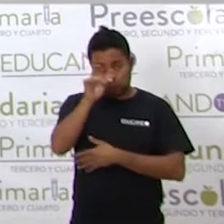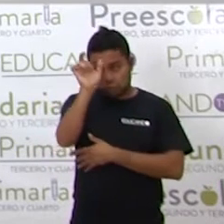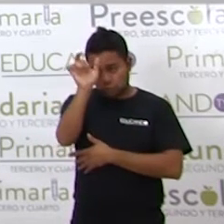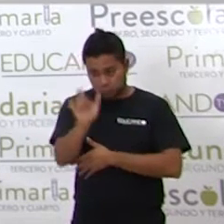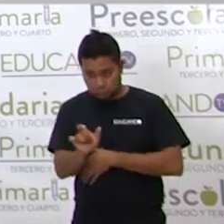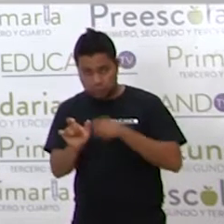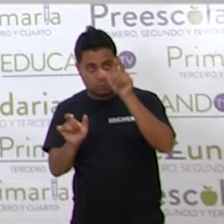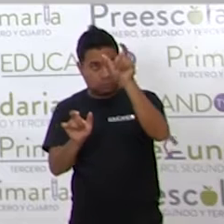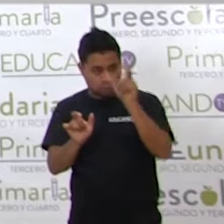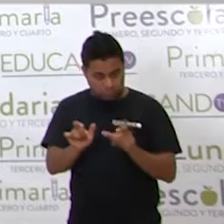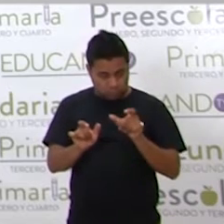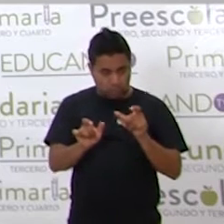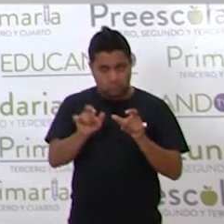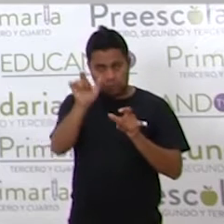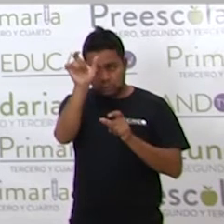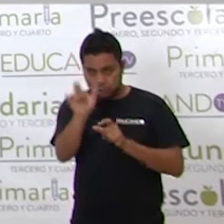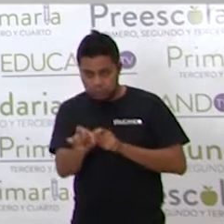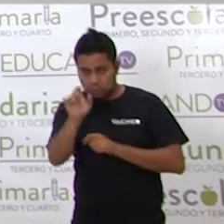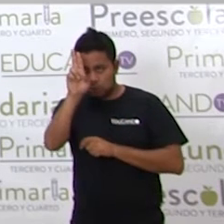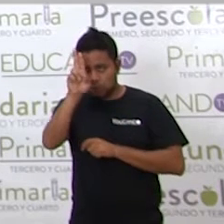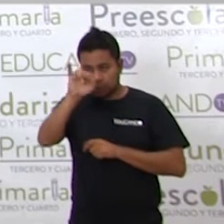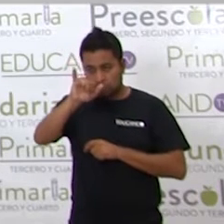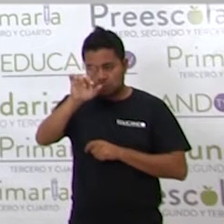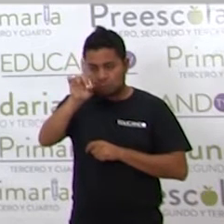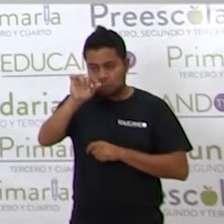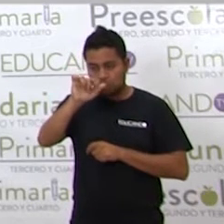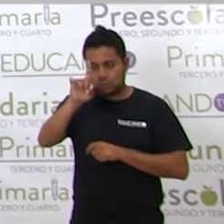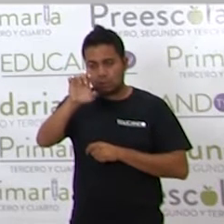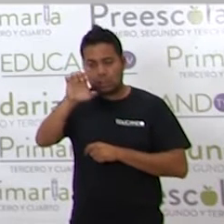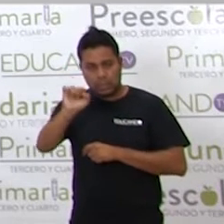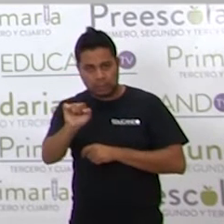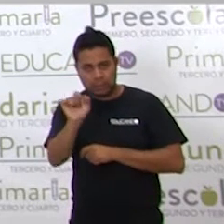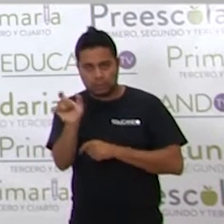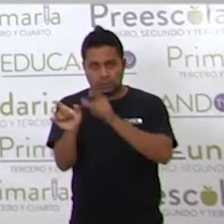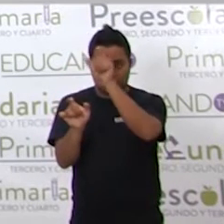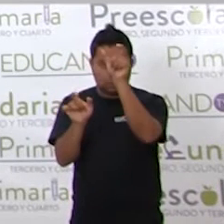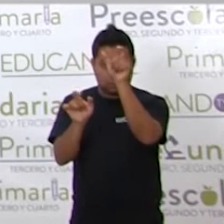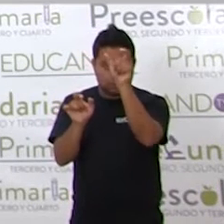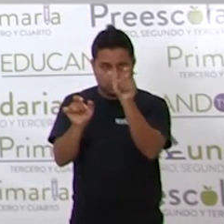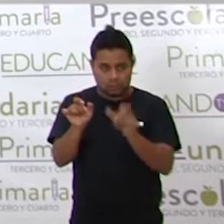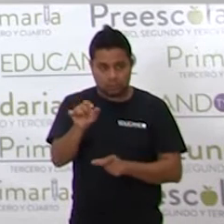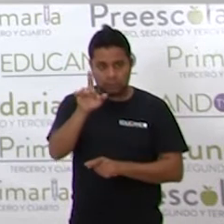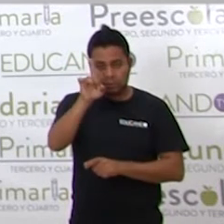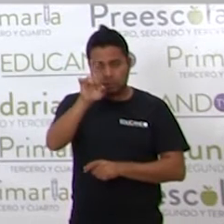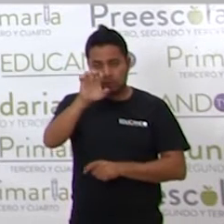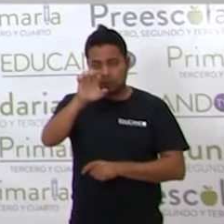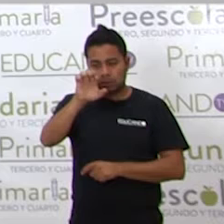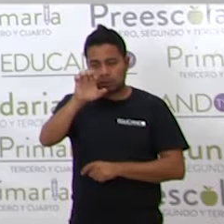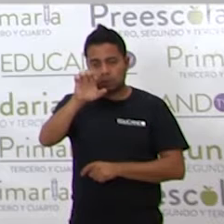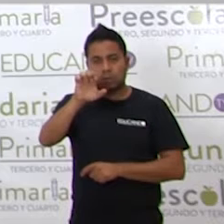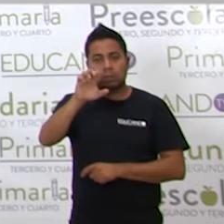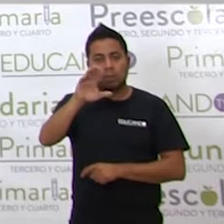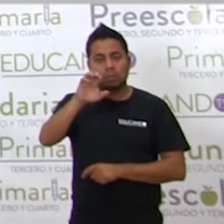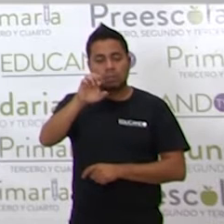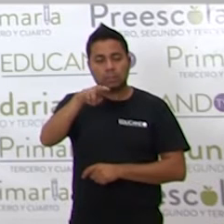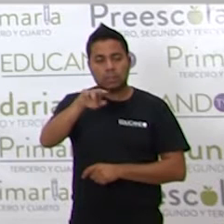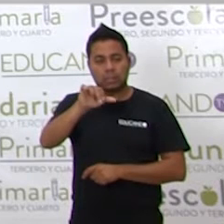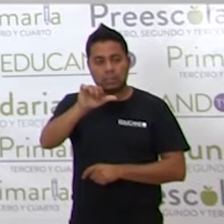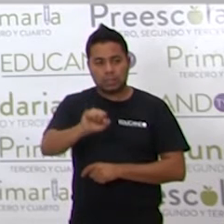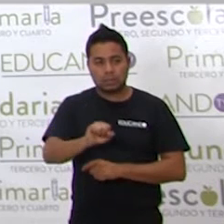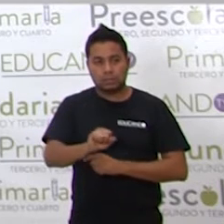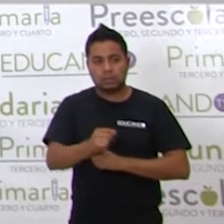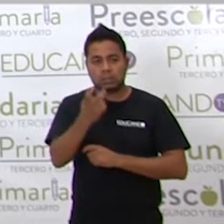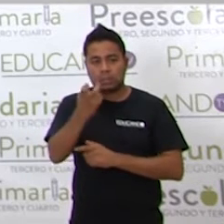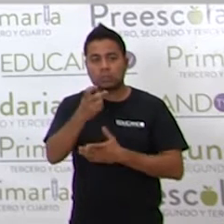y decenas. Entonces, esas unidades van a valer de